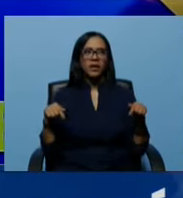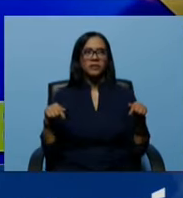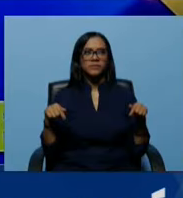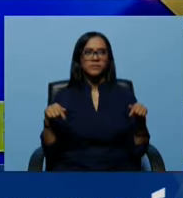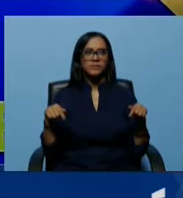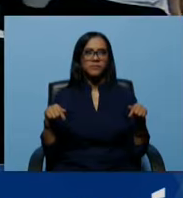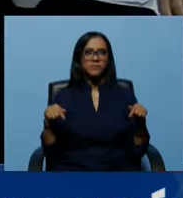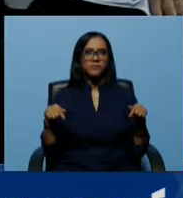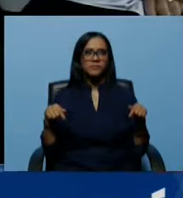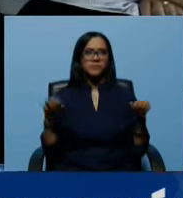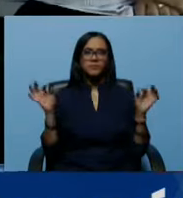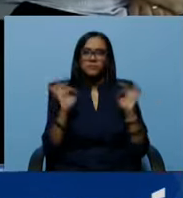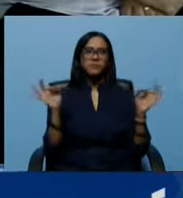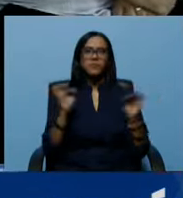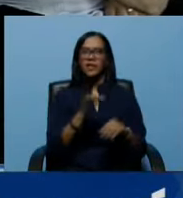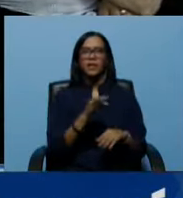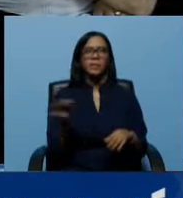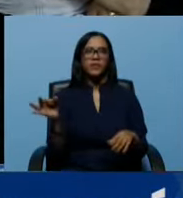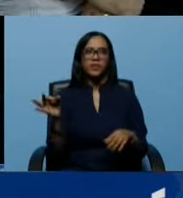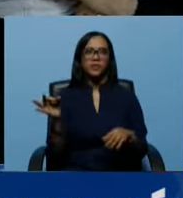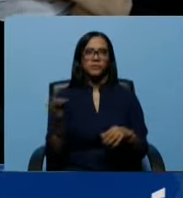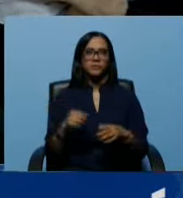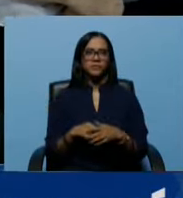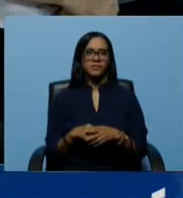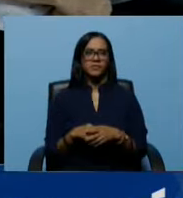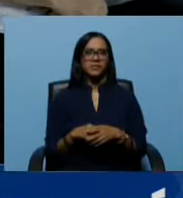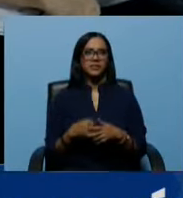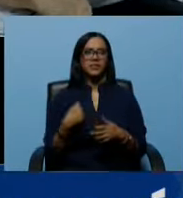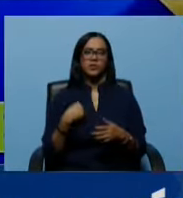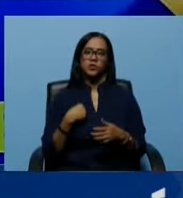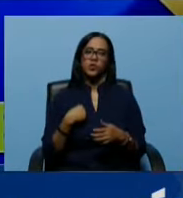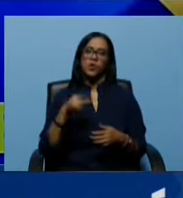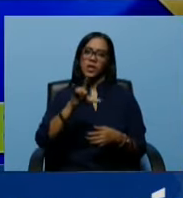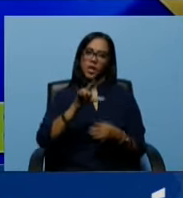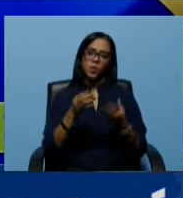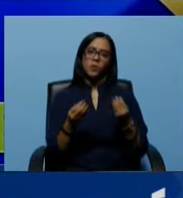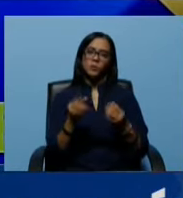Nadie es perfecto. No, yo quiero mucho a los abogados.